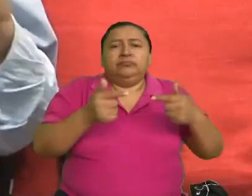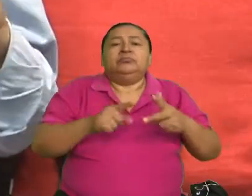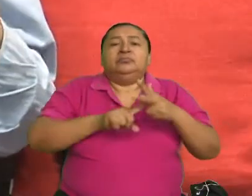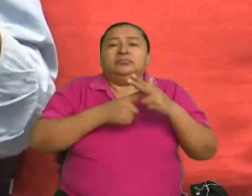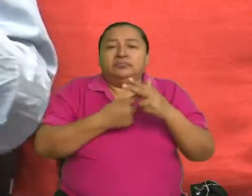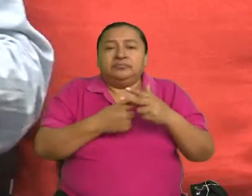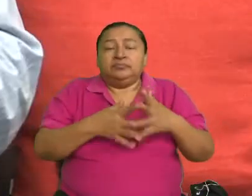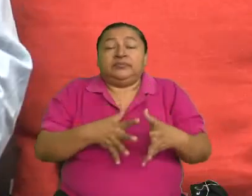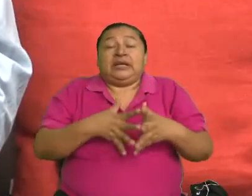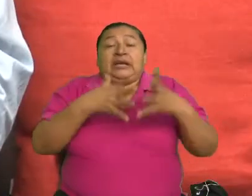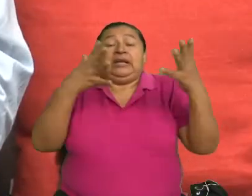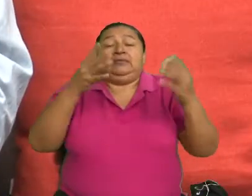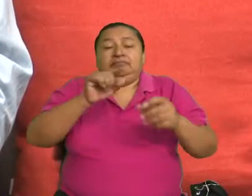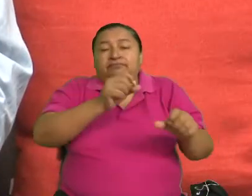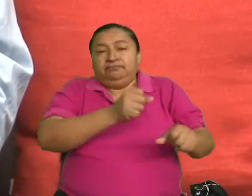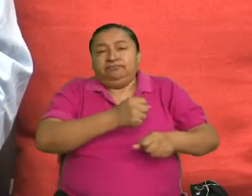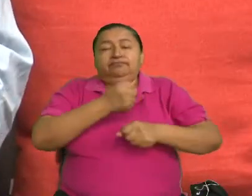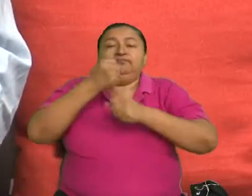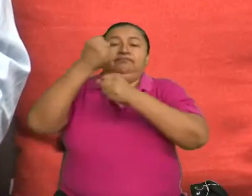la gran figura